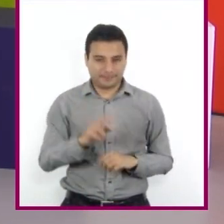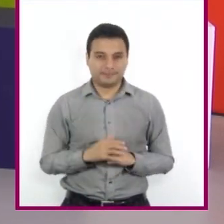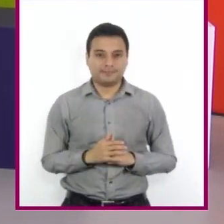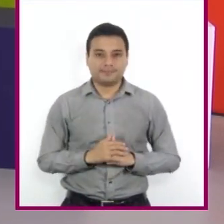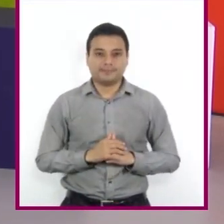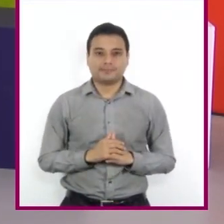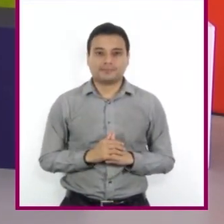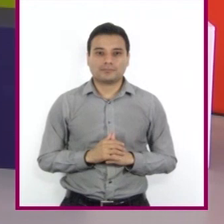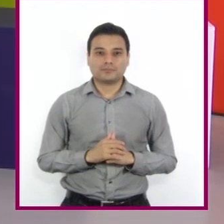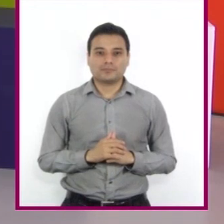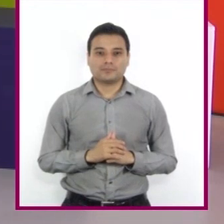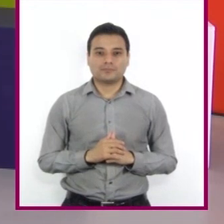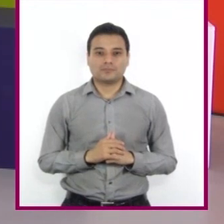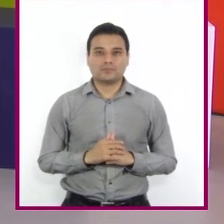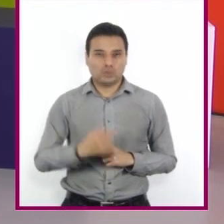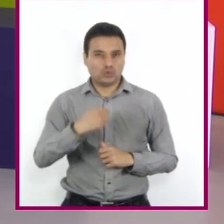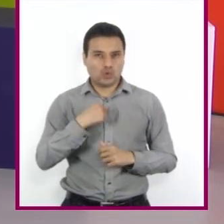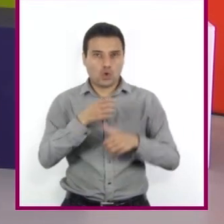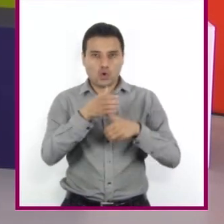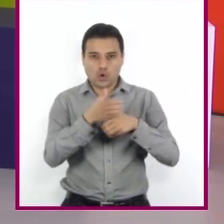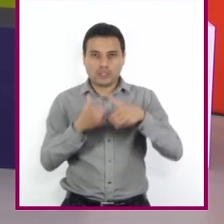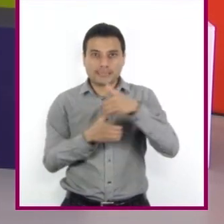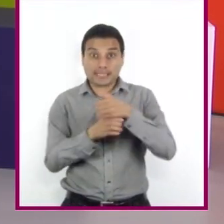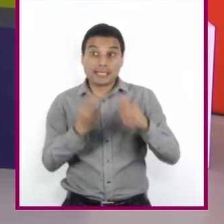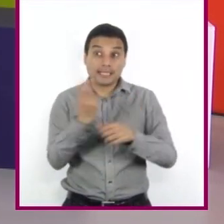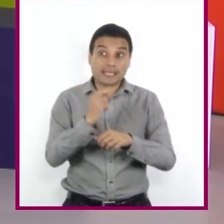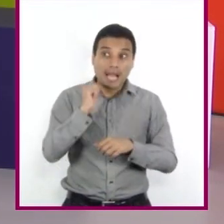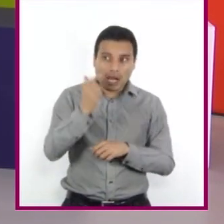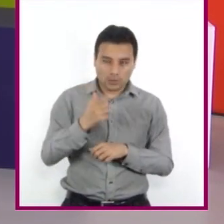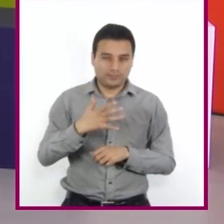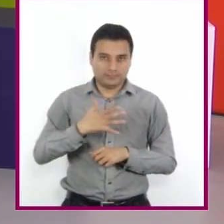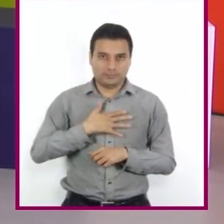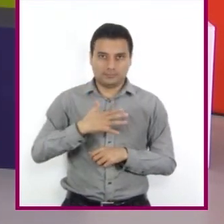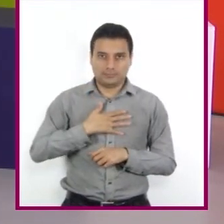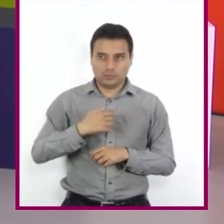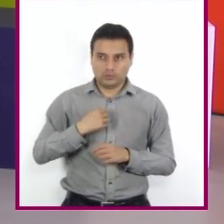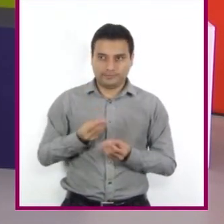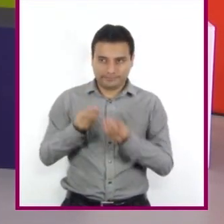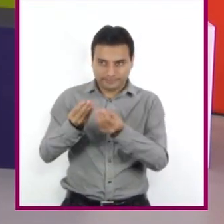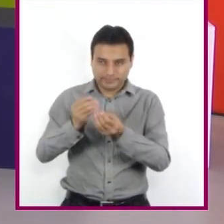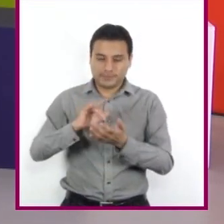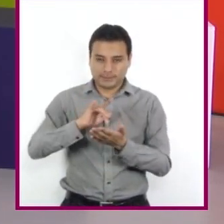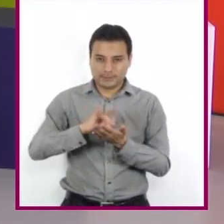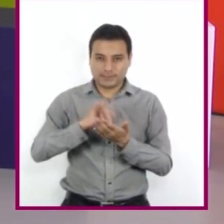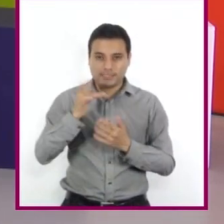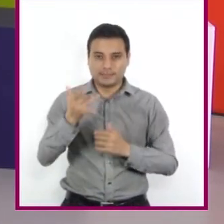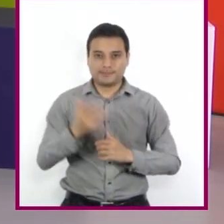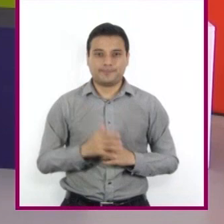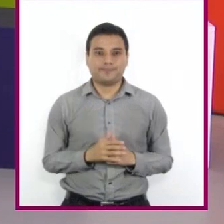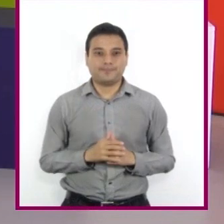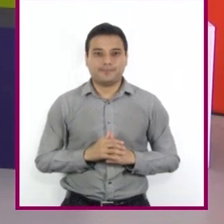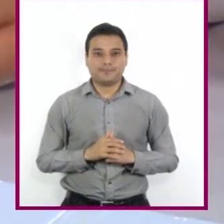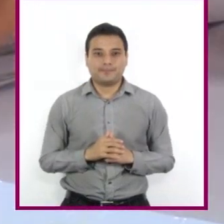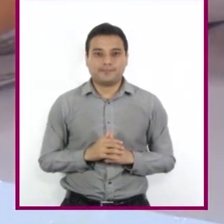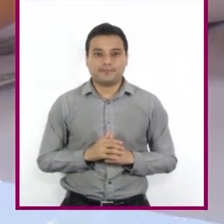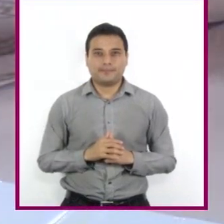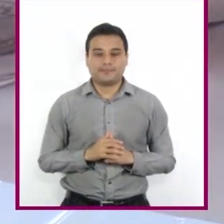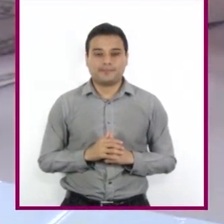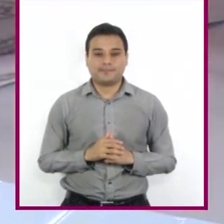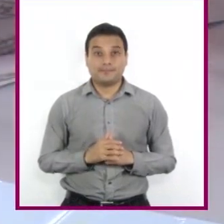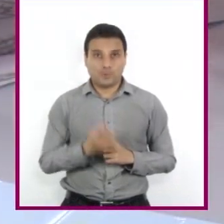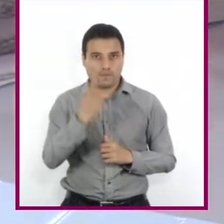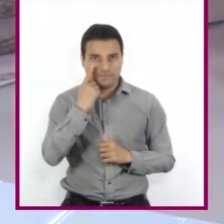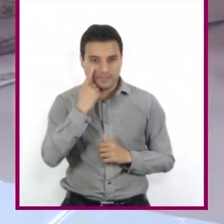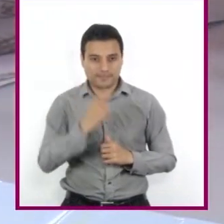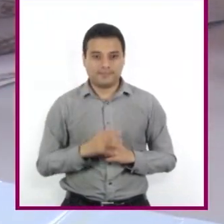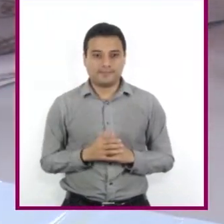gracias. Y yo te voy pasando lo que necesites. Gracias, Anareli. A ti. Muy bien, entonces vamos a